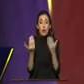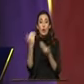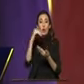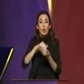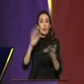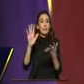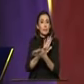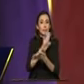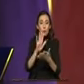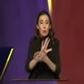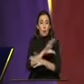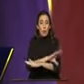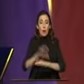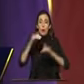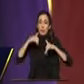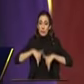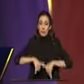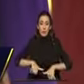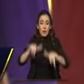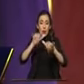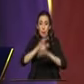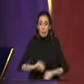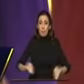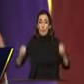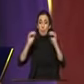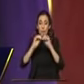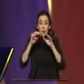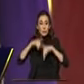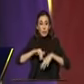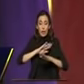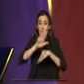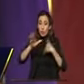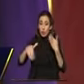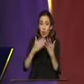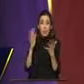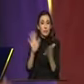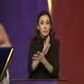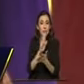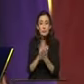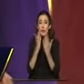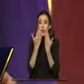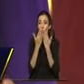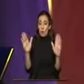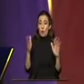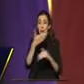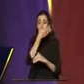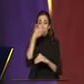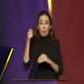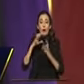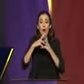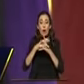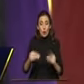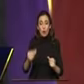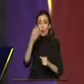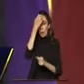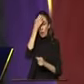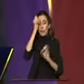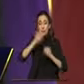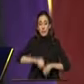y seguiremos haciéndolo con mucha más fuerza, a reabrir todas las escuelas comunitarias, mejorando su calidad